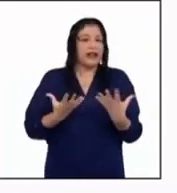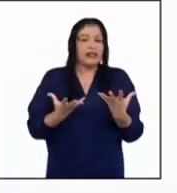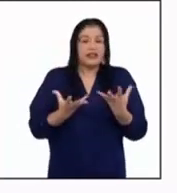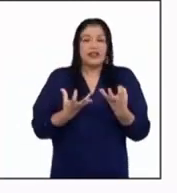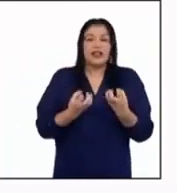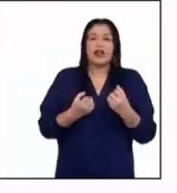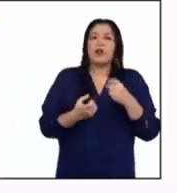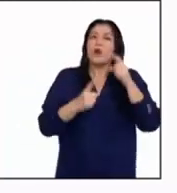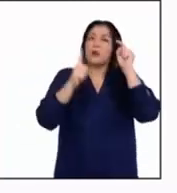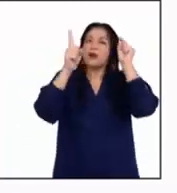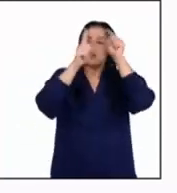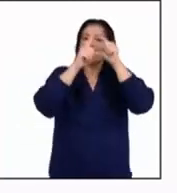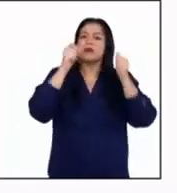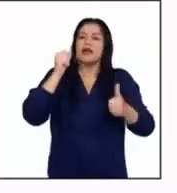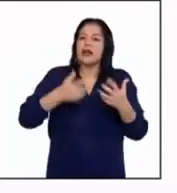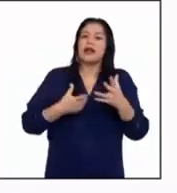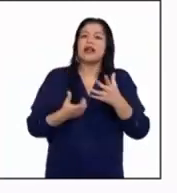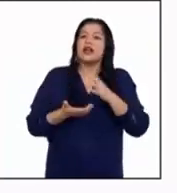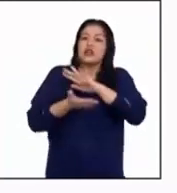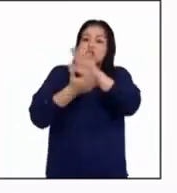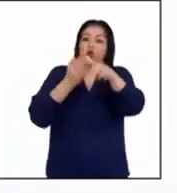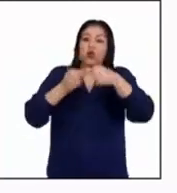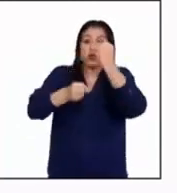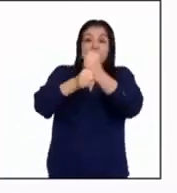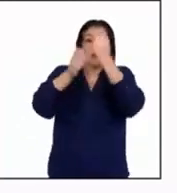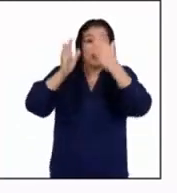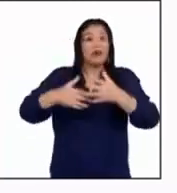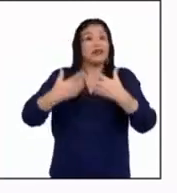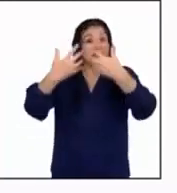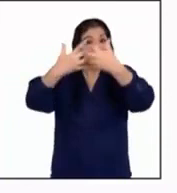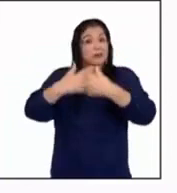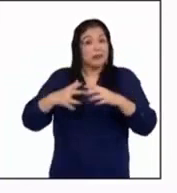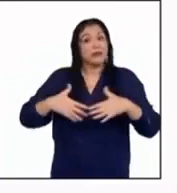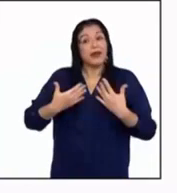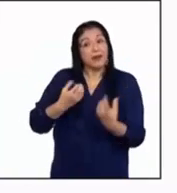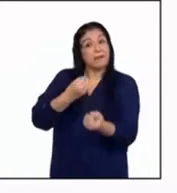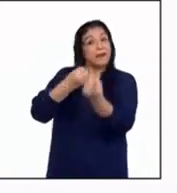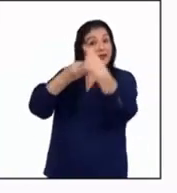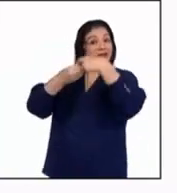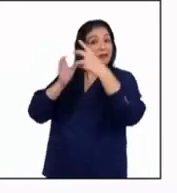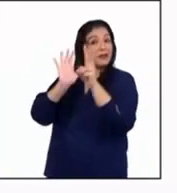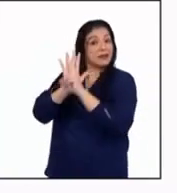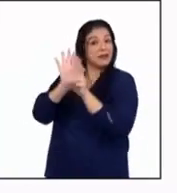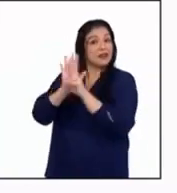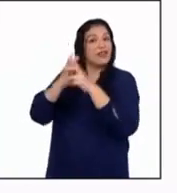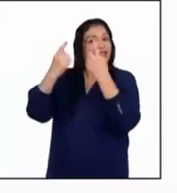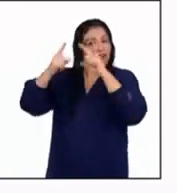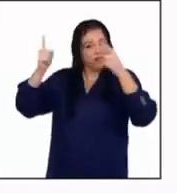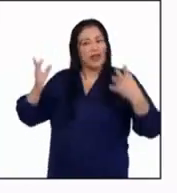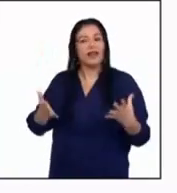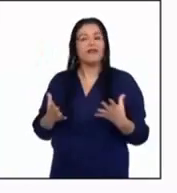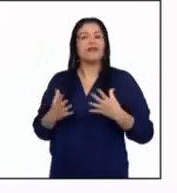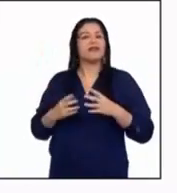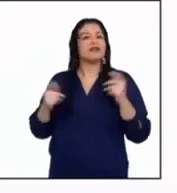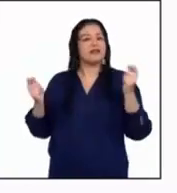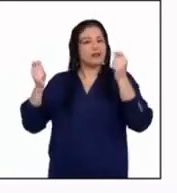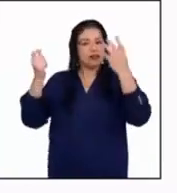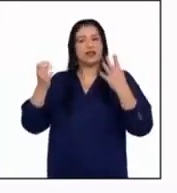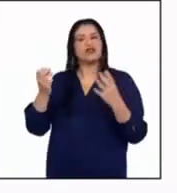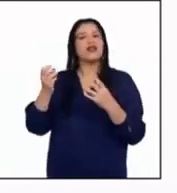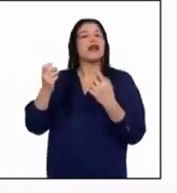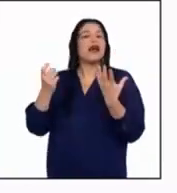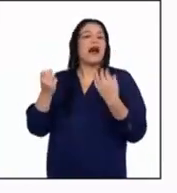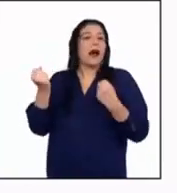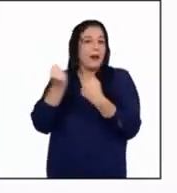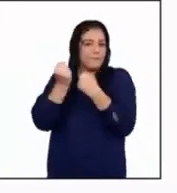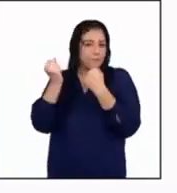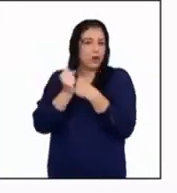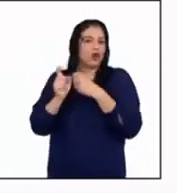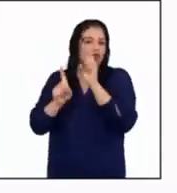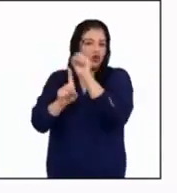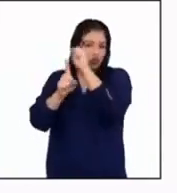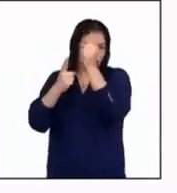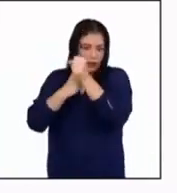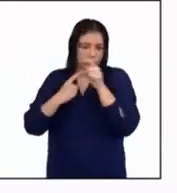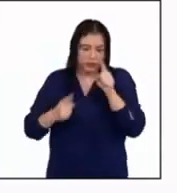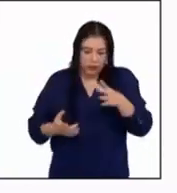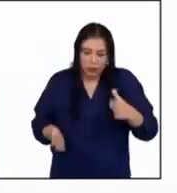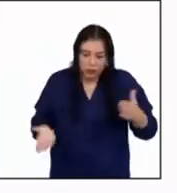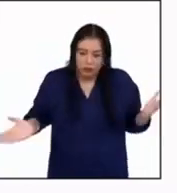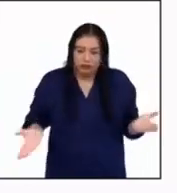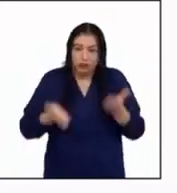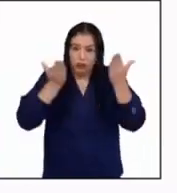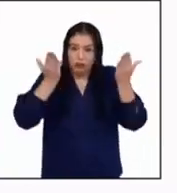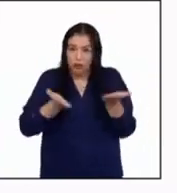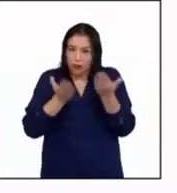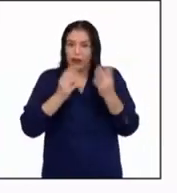empresas en diversos proyectos sociales. Para ello, en el 2002 comenzaron a promover la práctica del voluntariado entre